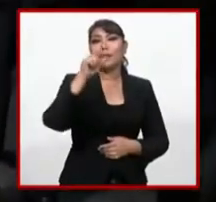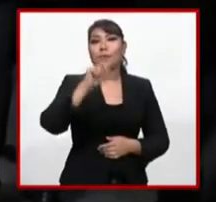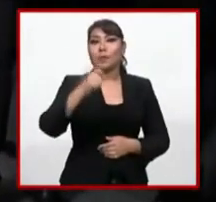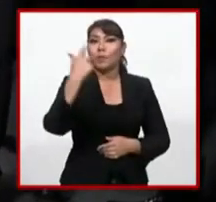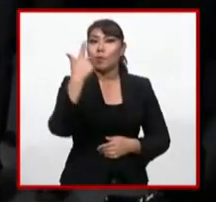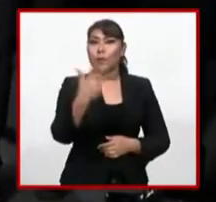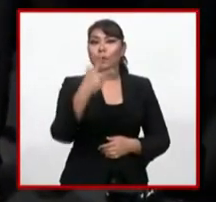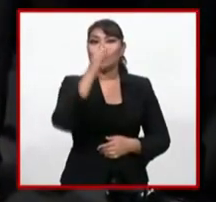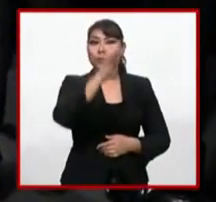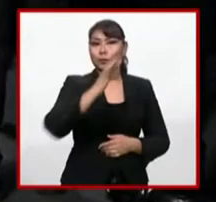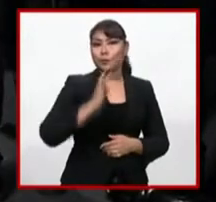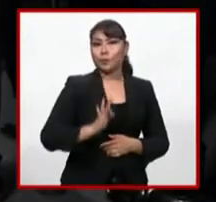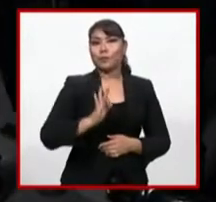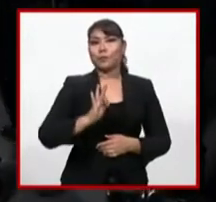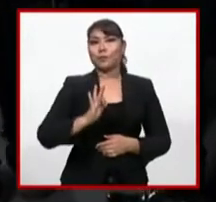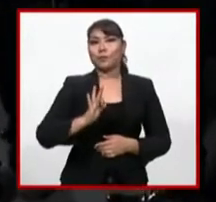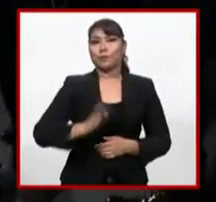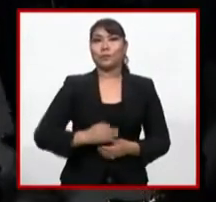7.8%.